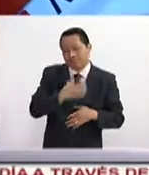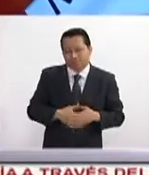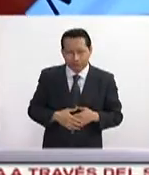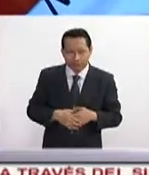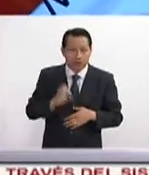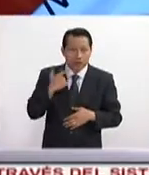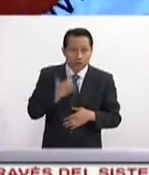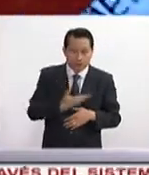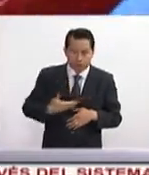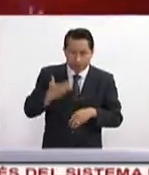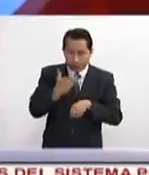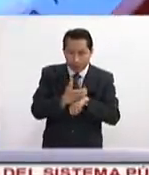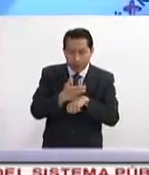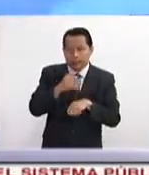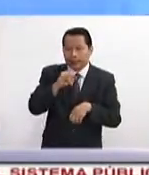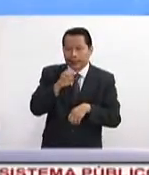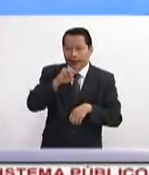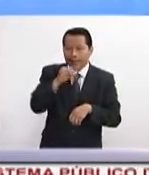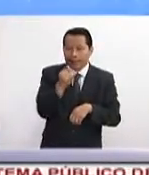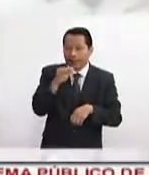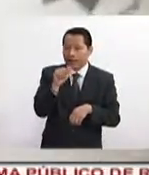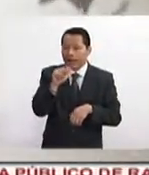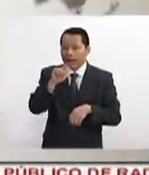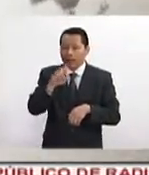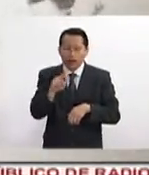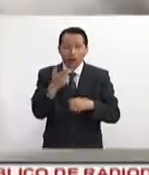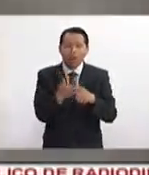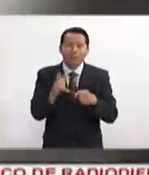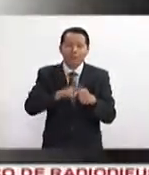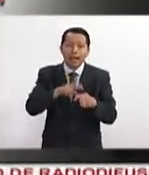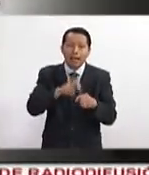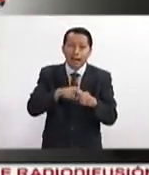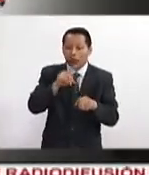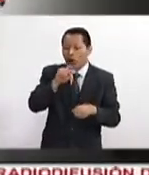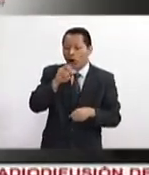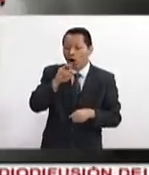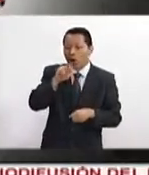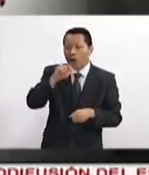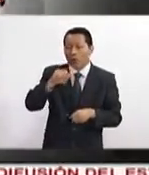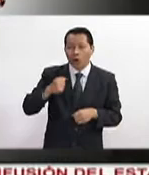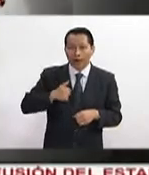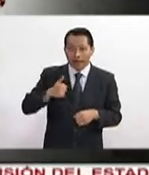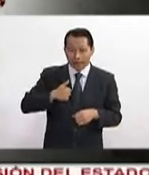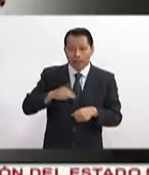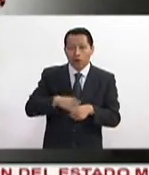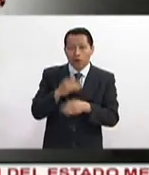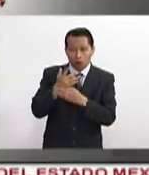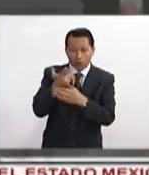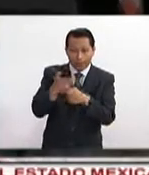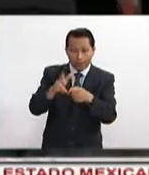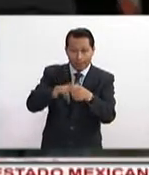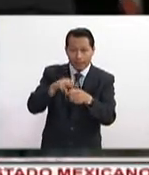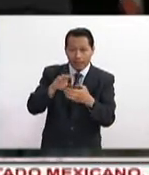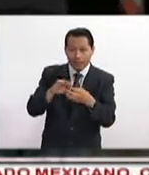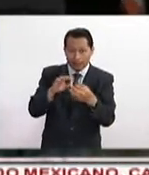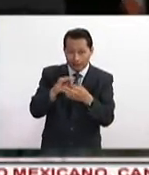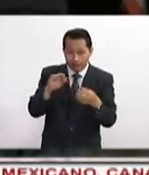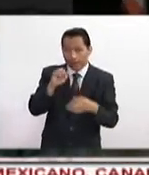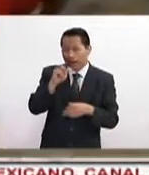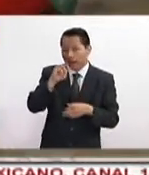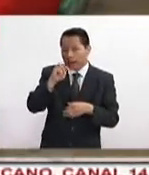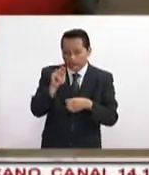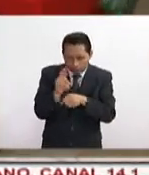El expresidente de Estados Unidos, Jimmy Carter, fue hospitalizado en Toronto, Canadá. De acuerdo con información del hospital, Carter se encuentra